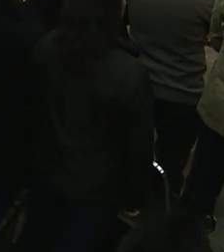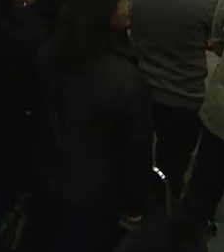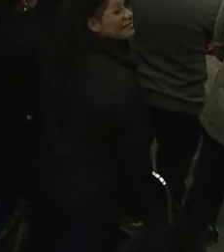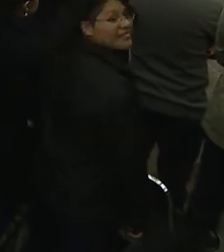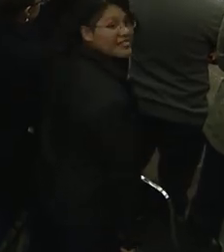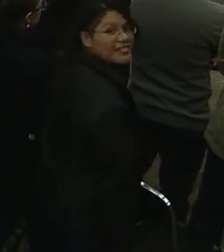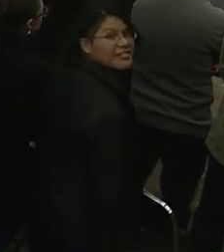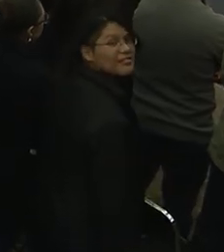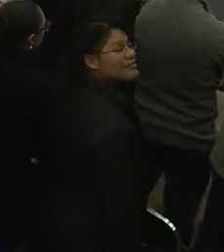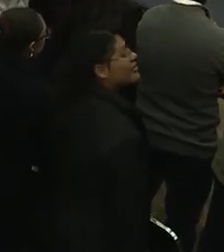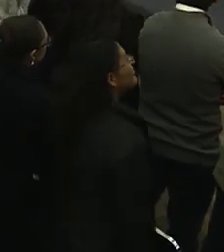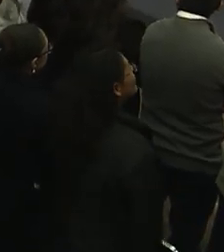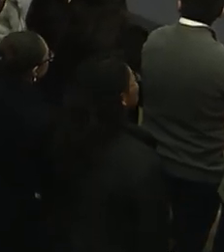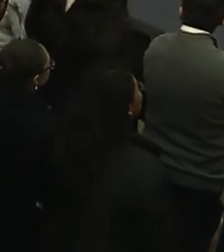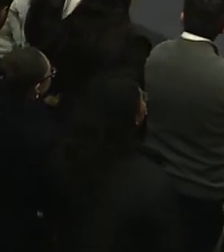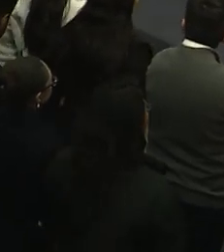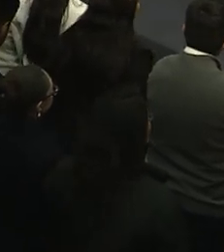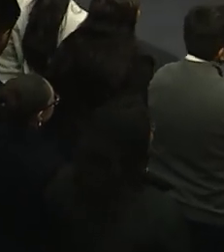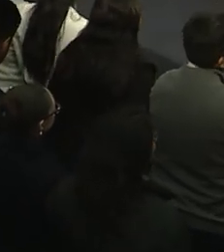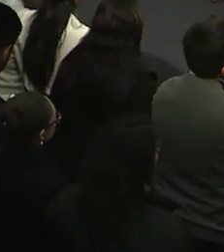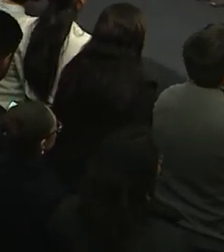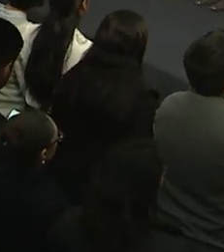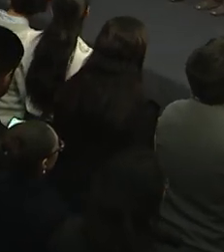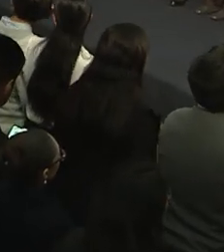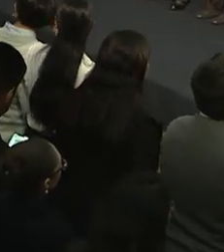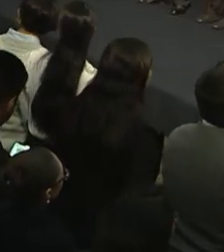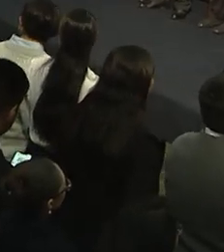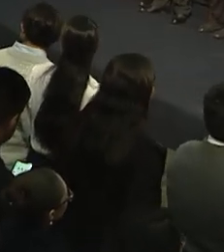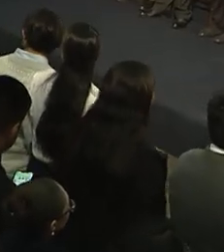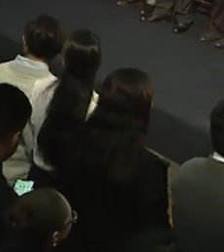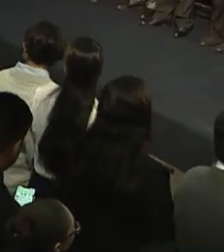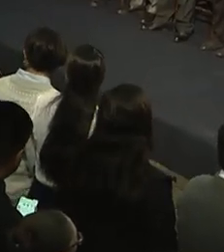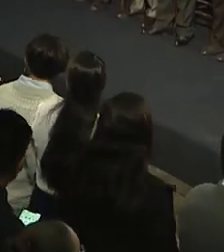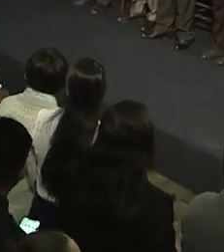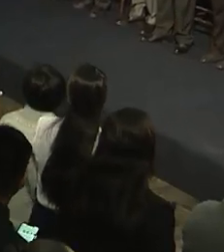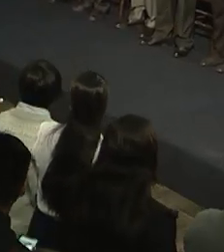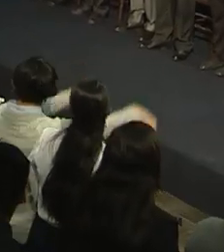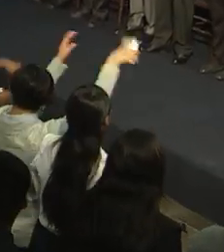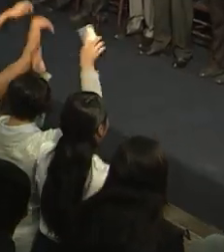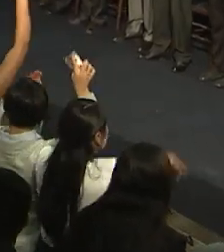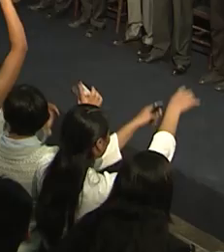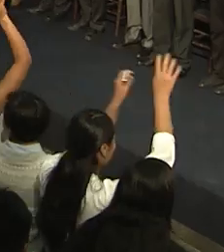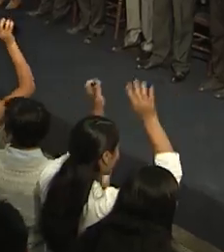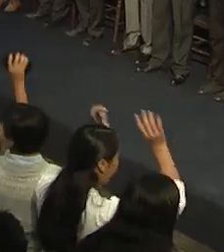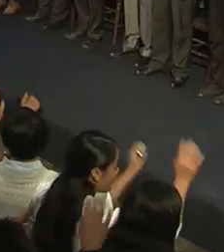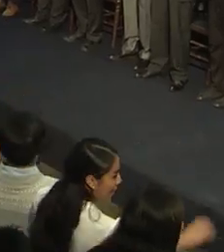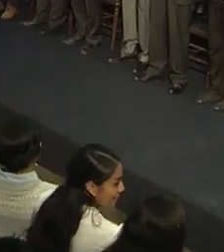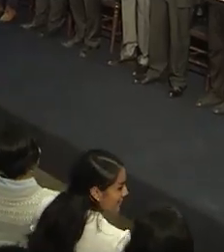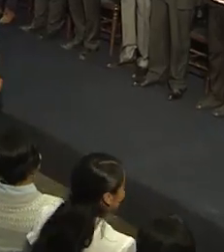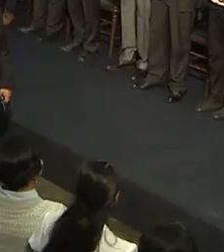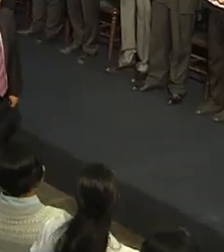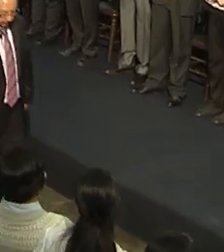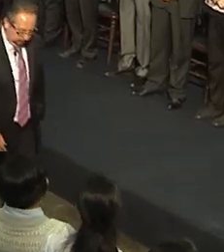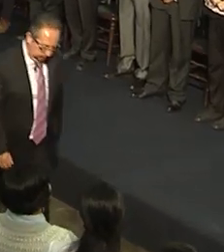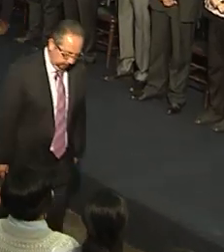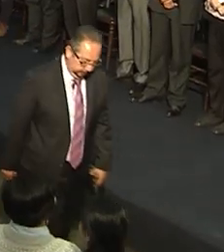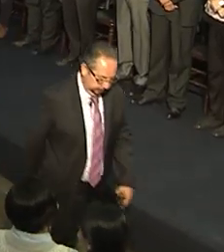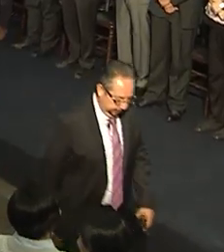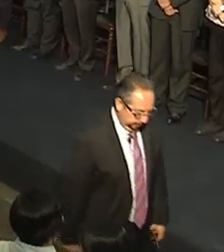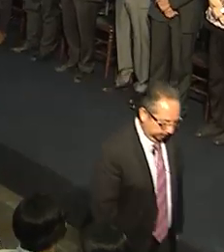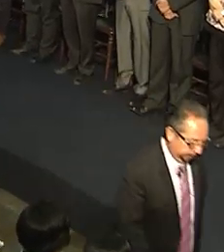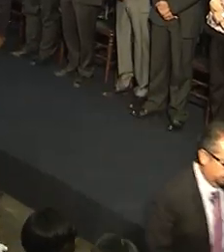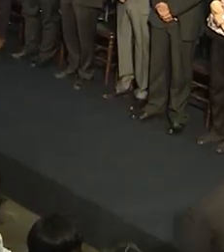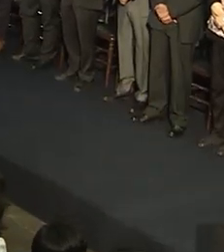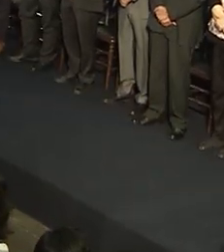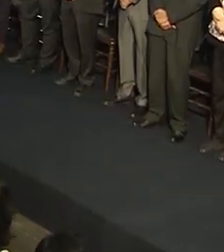josé sarukhán kérmez y francisco barnés de castro así está programada esta ceremonia además por supuesto está presente